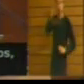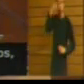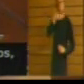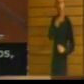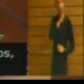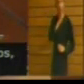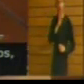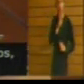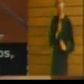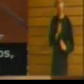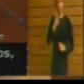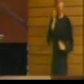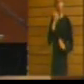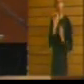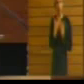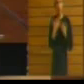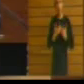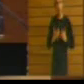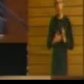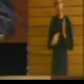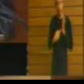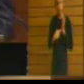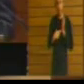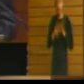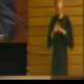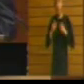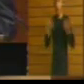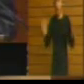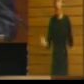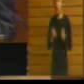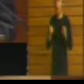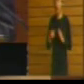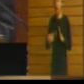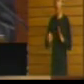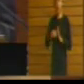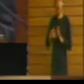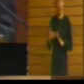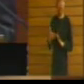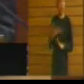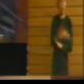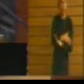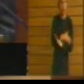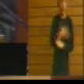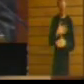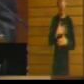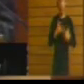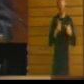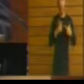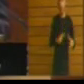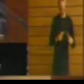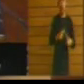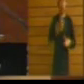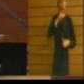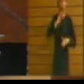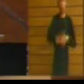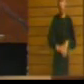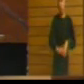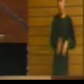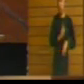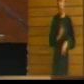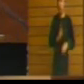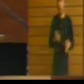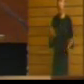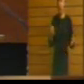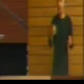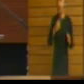madres. Pero hemos visto también cómo en estas campañas de preinscripción escolar el propio departamento, señorías, ha incumplido nada más ni